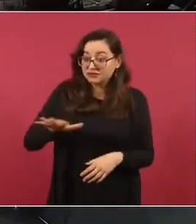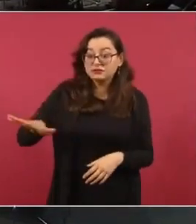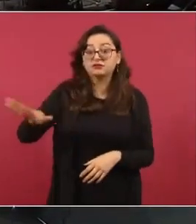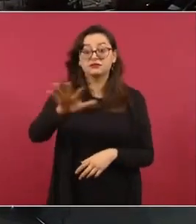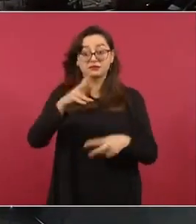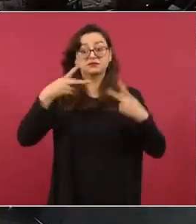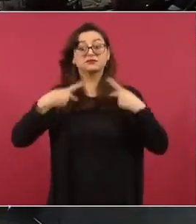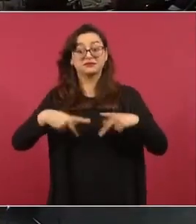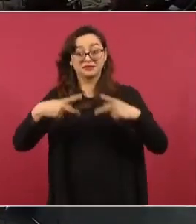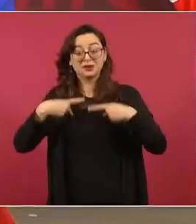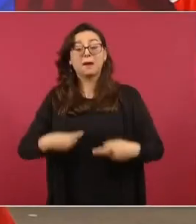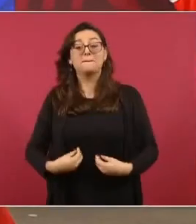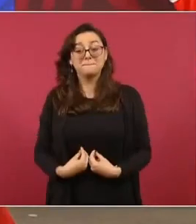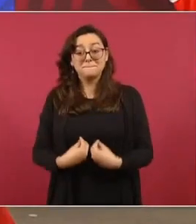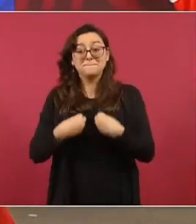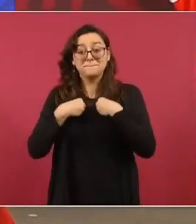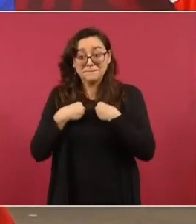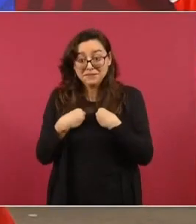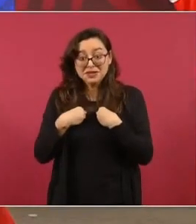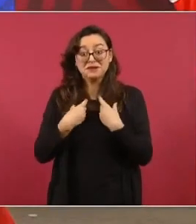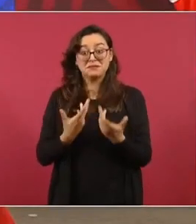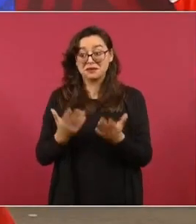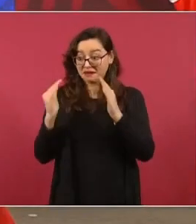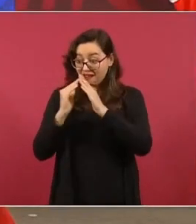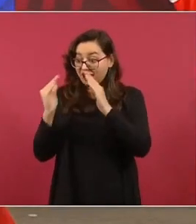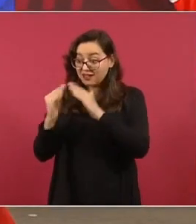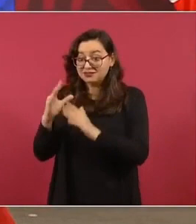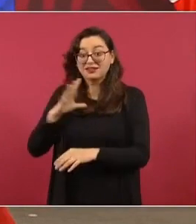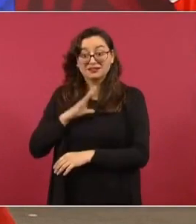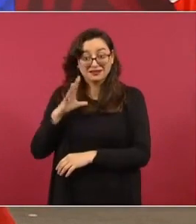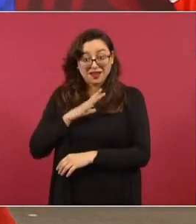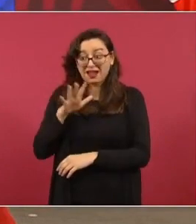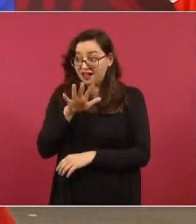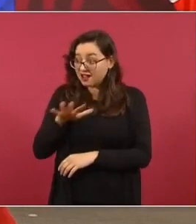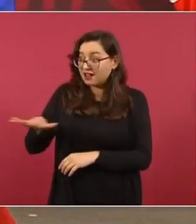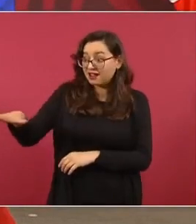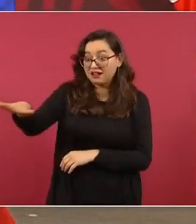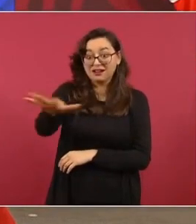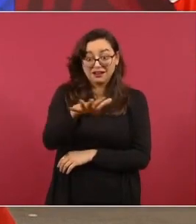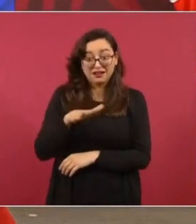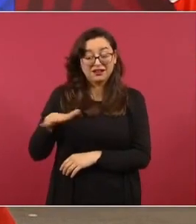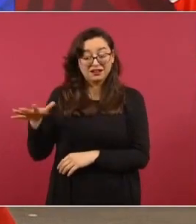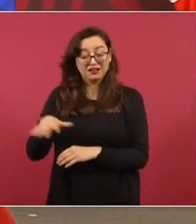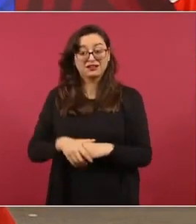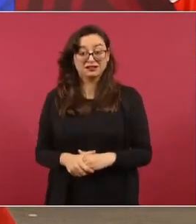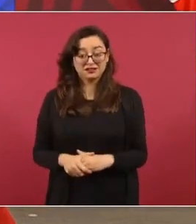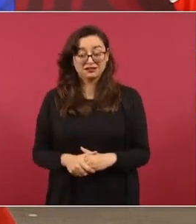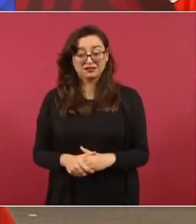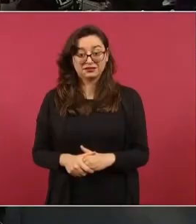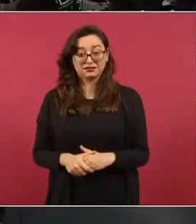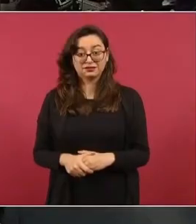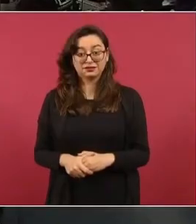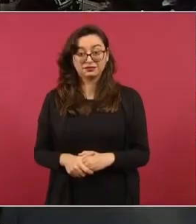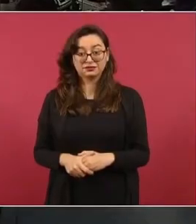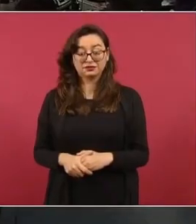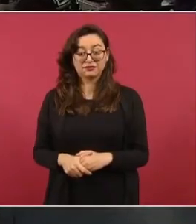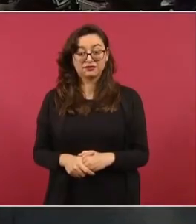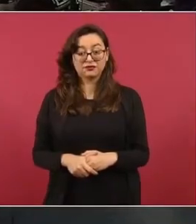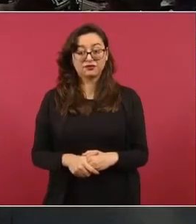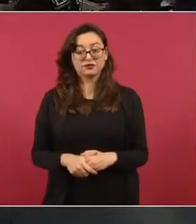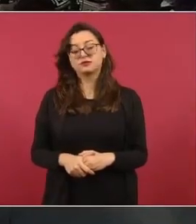de los años 60 a la fecha. O sea, después del